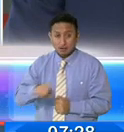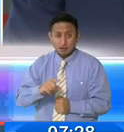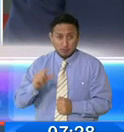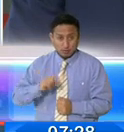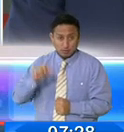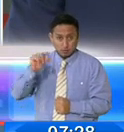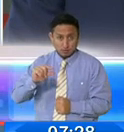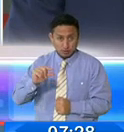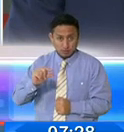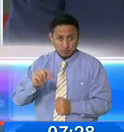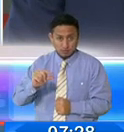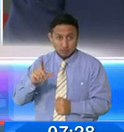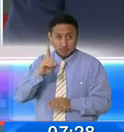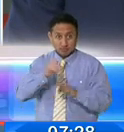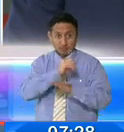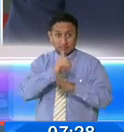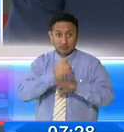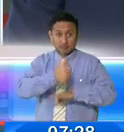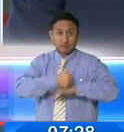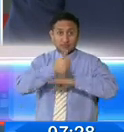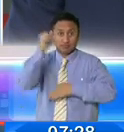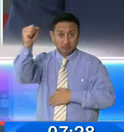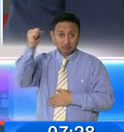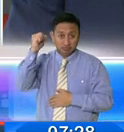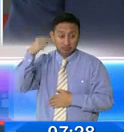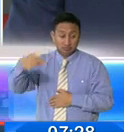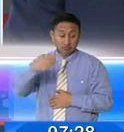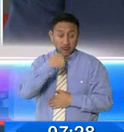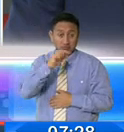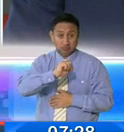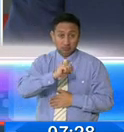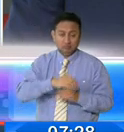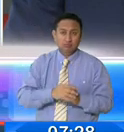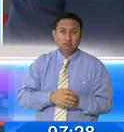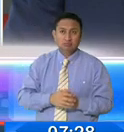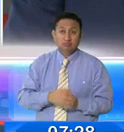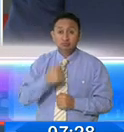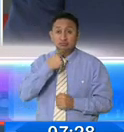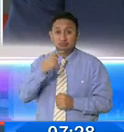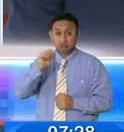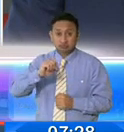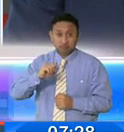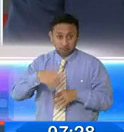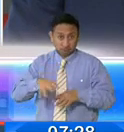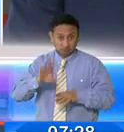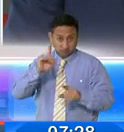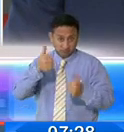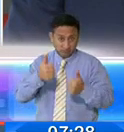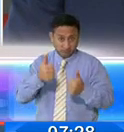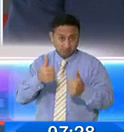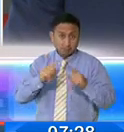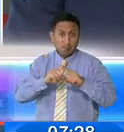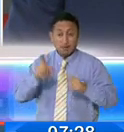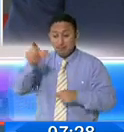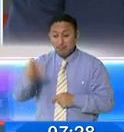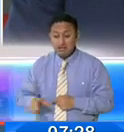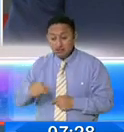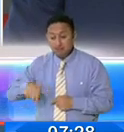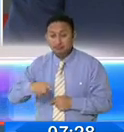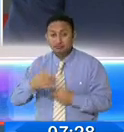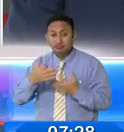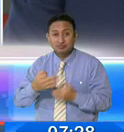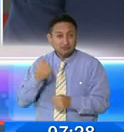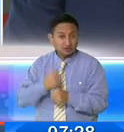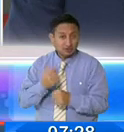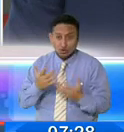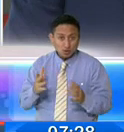son los dirigentes sindicales que con muchísima legitimidad pueden expresar sus protestas, sino son las personas que están en la informalidad y que